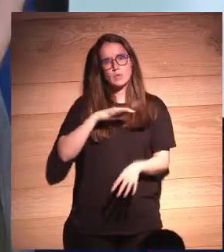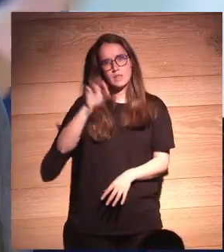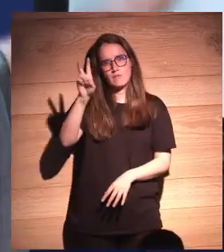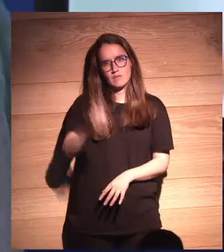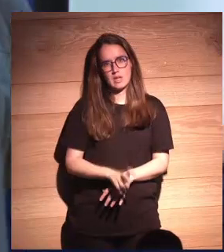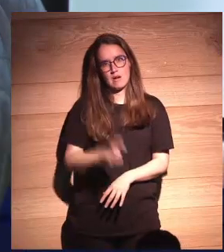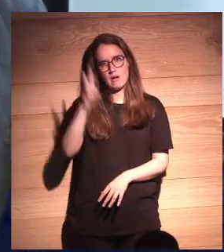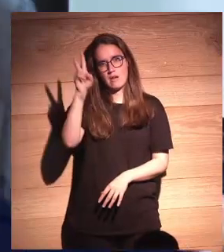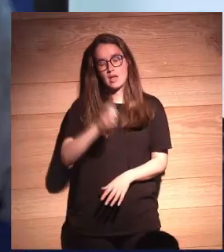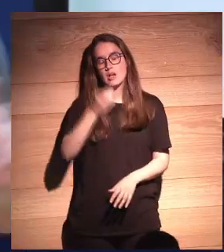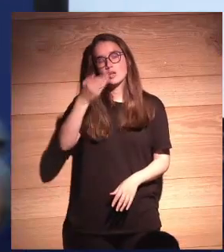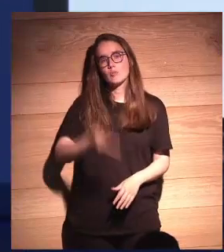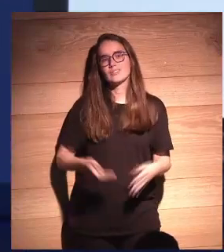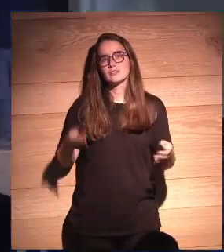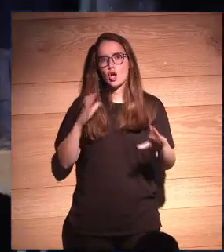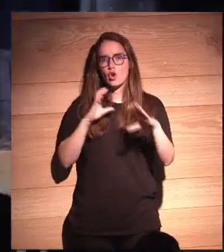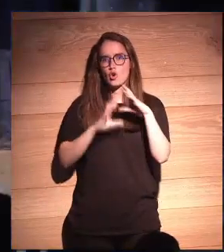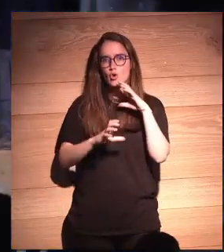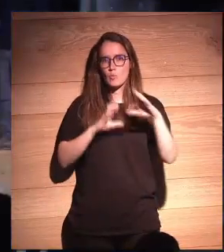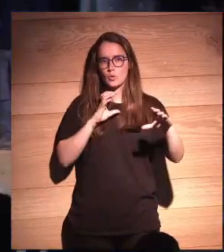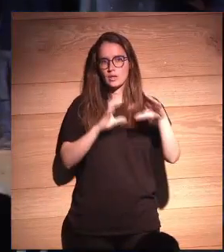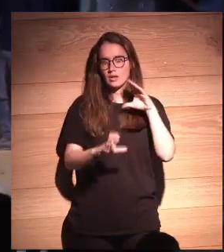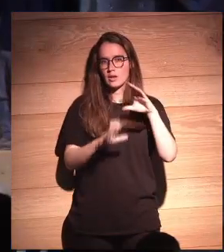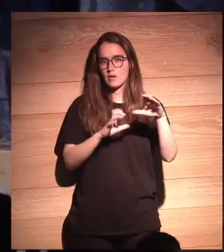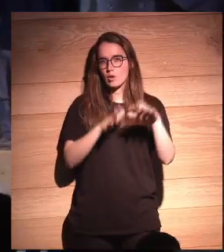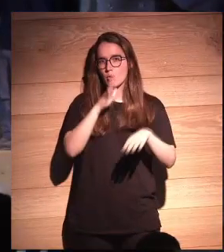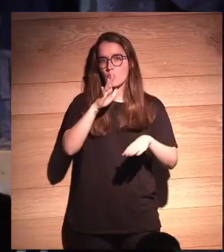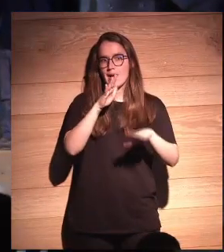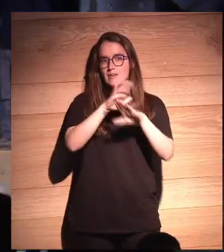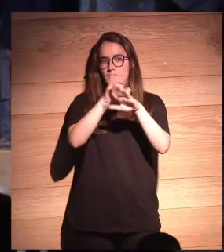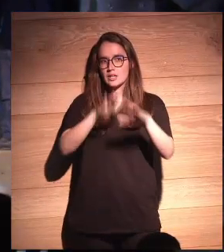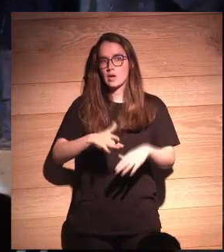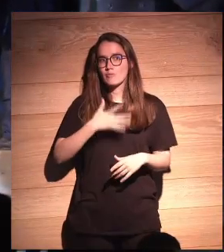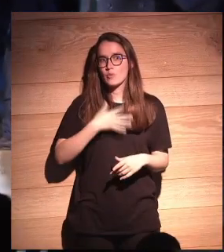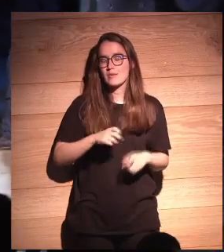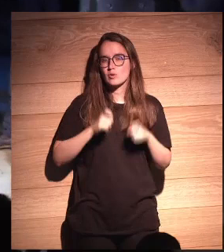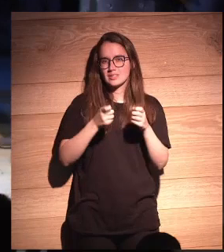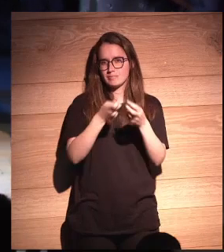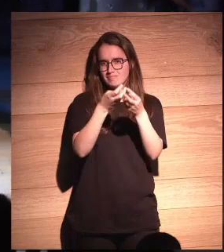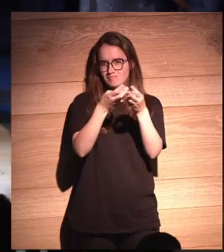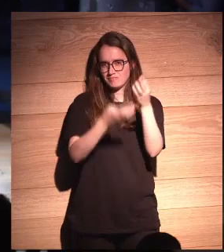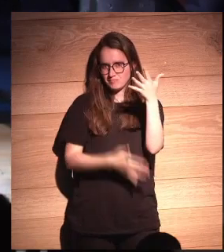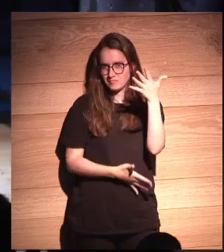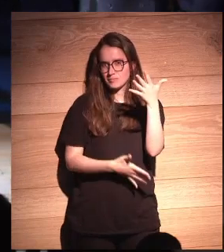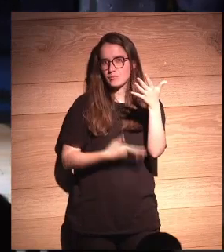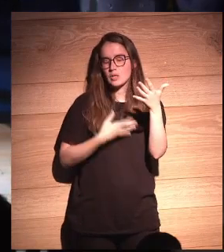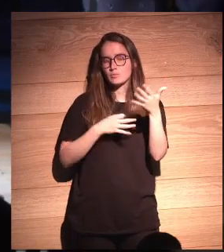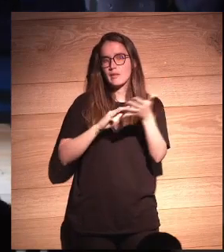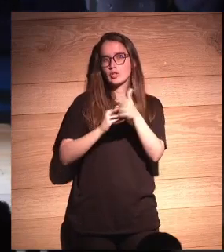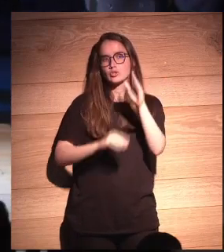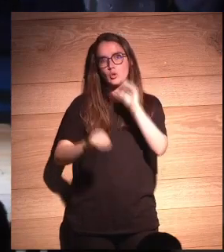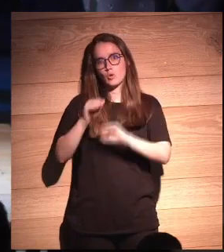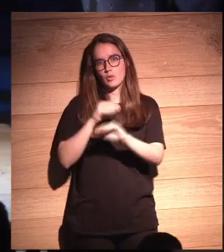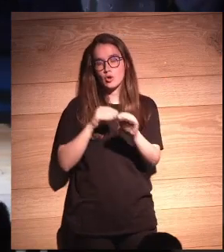servir. Lo importante es comunicarnos, porque al final podemos aportar varias cosas. Podemos aportar, más allá de solucionar